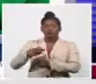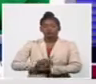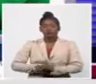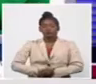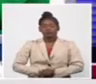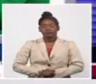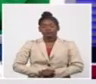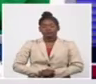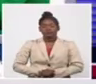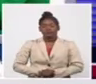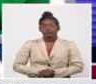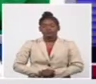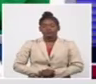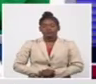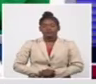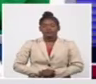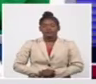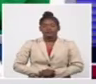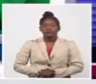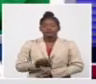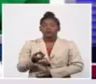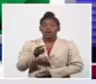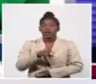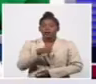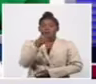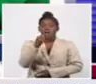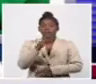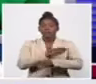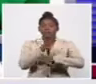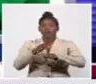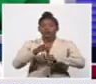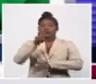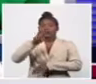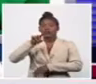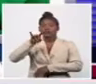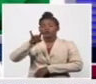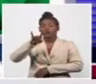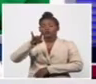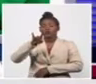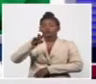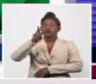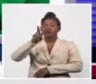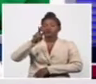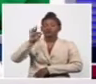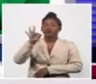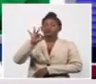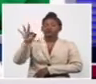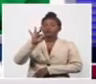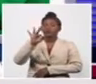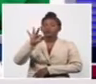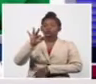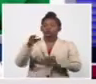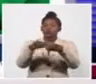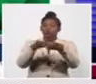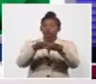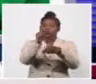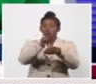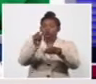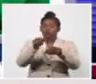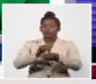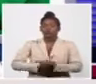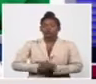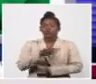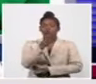también, de 20 a 39 años de edad, 288, de 40 a